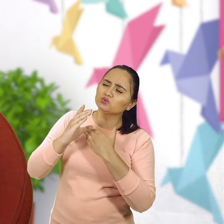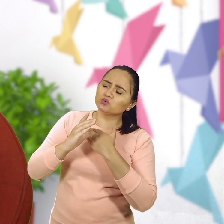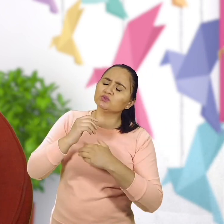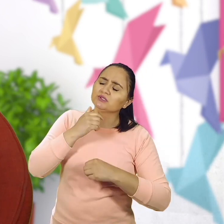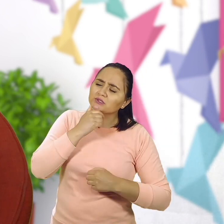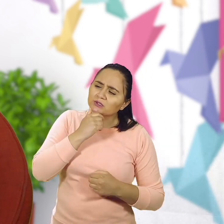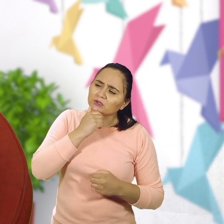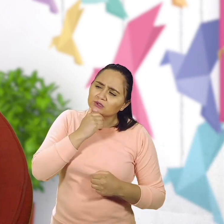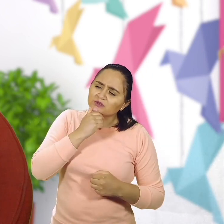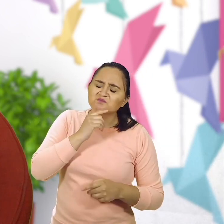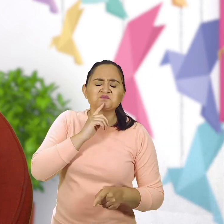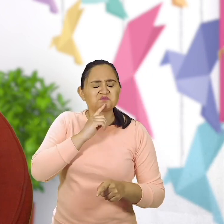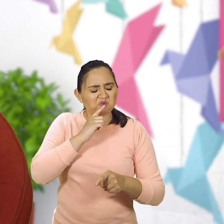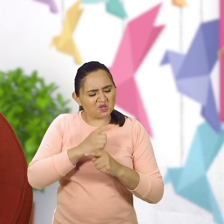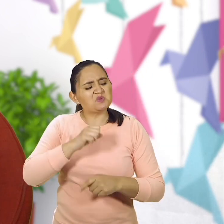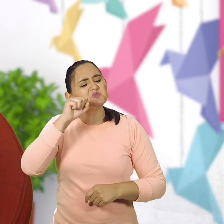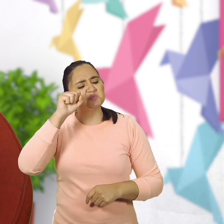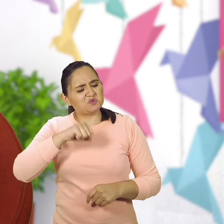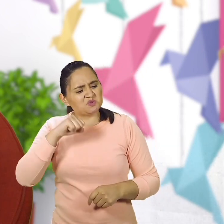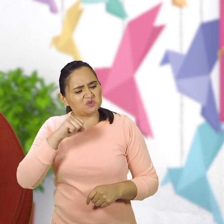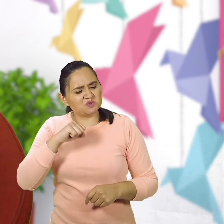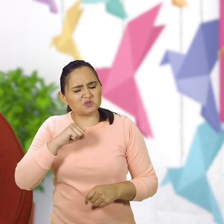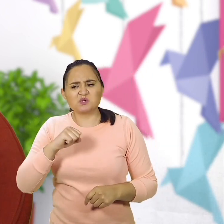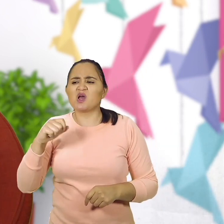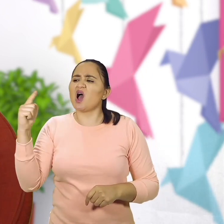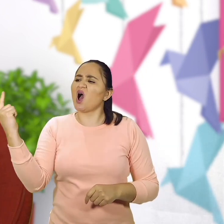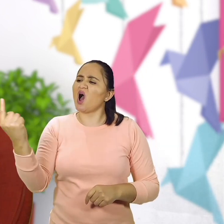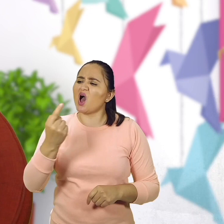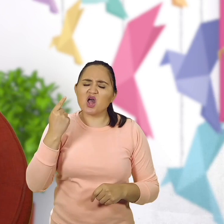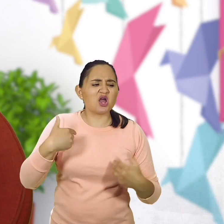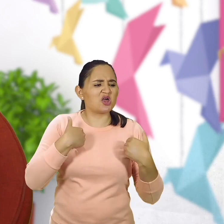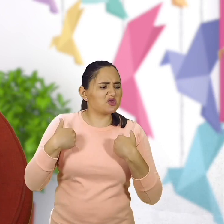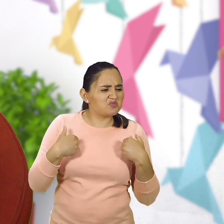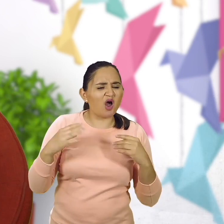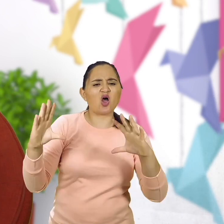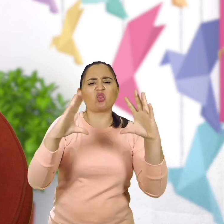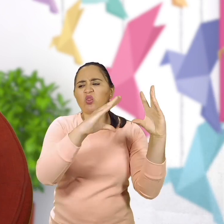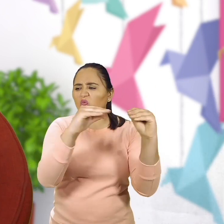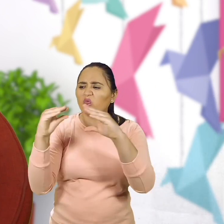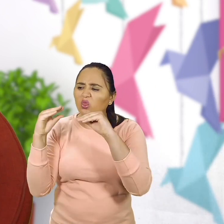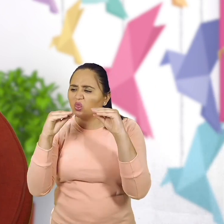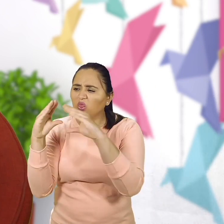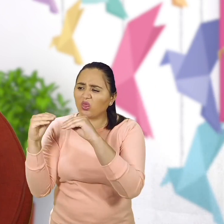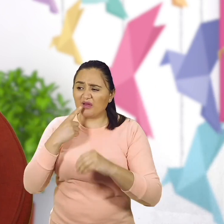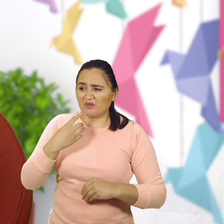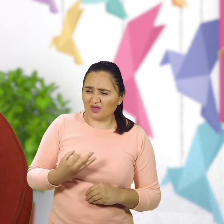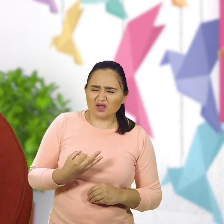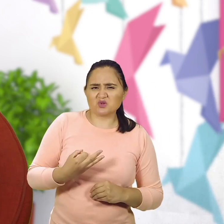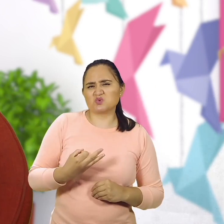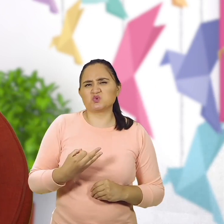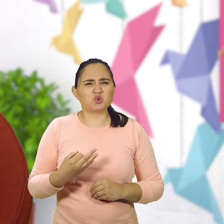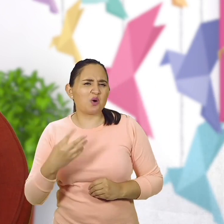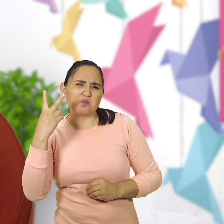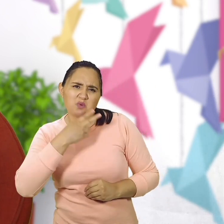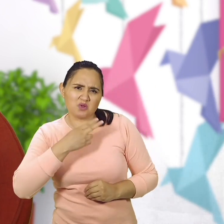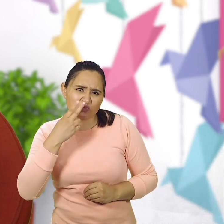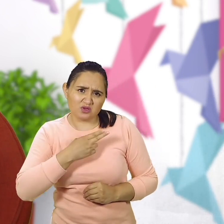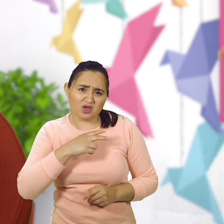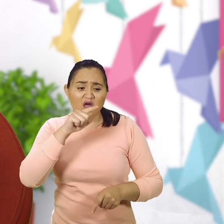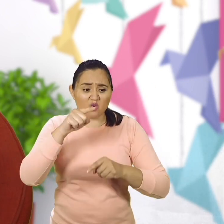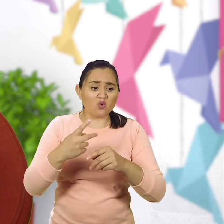meditar, se dio cuenta de que su amigo tenía razón y que lo que se decía por ahí de los animales no era necesariamente